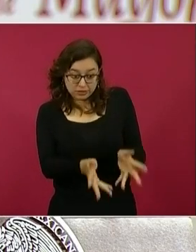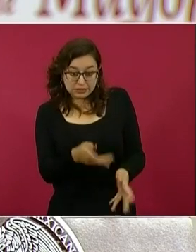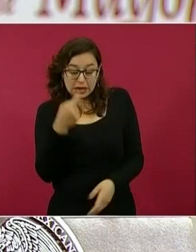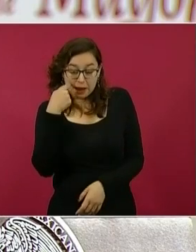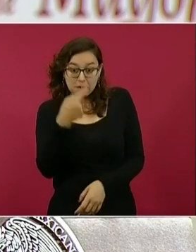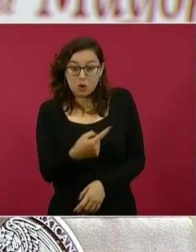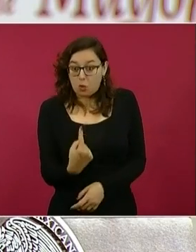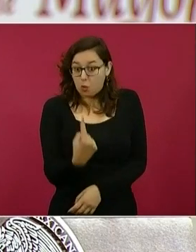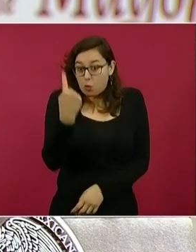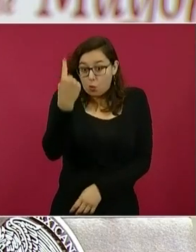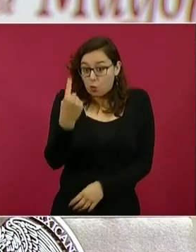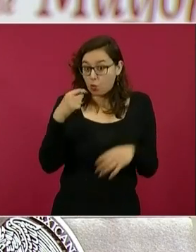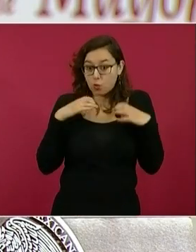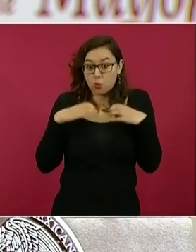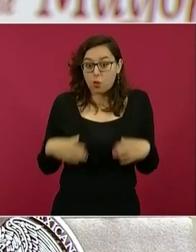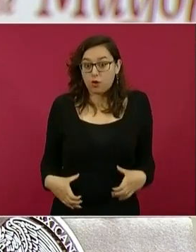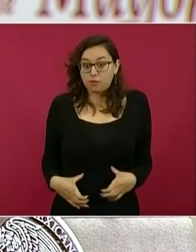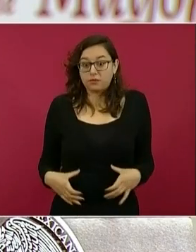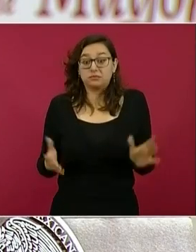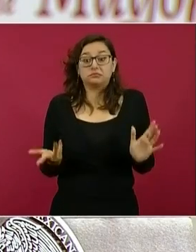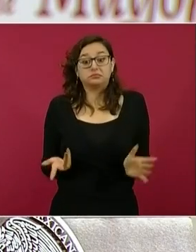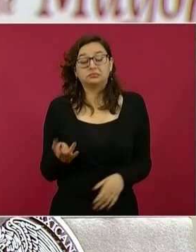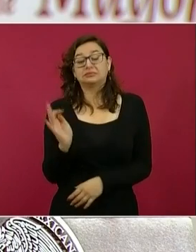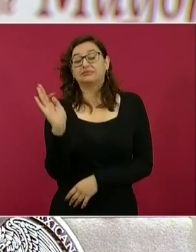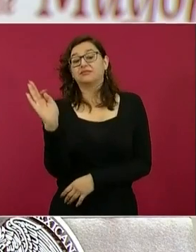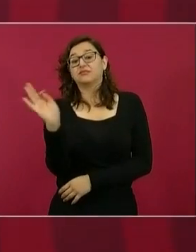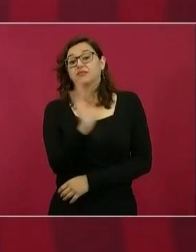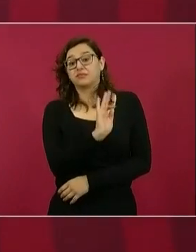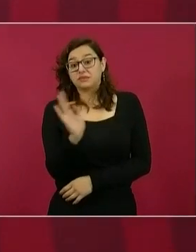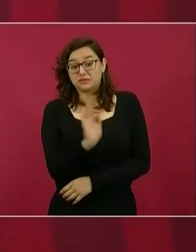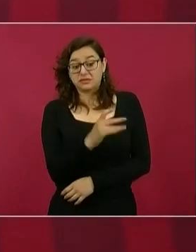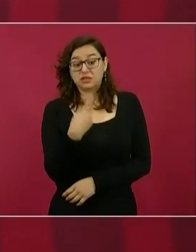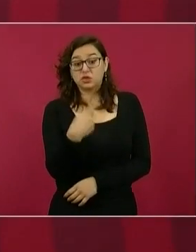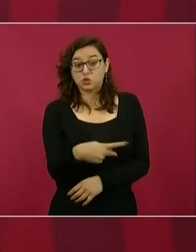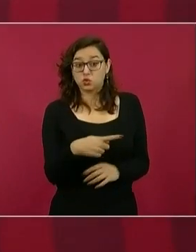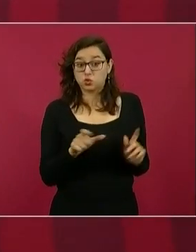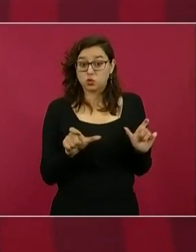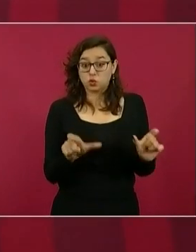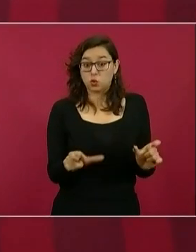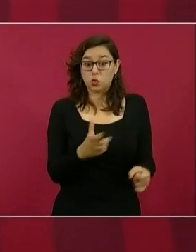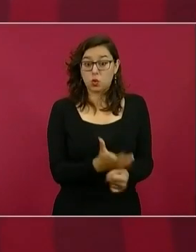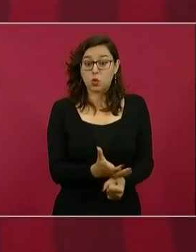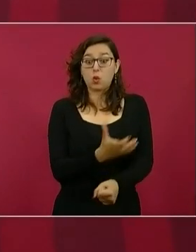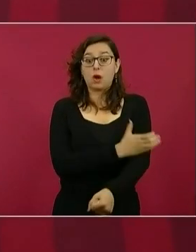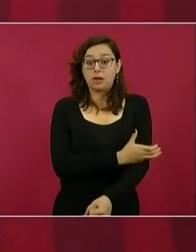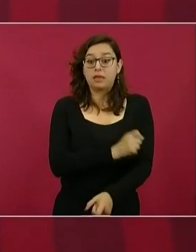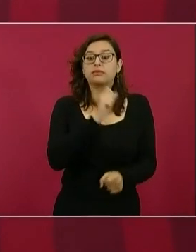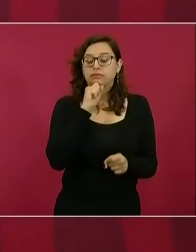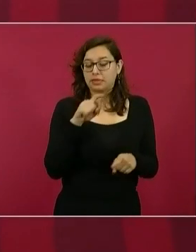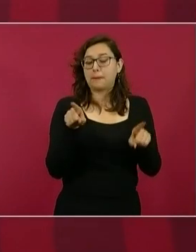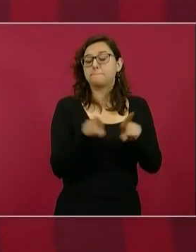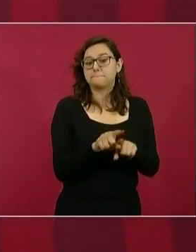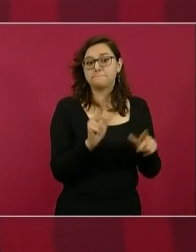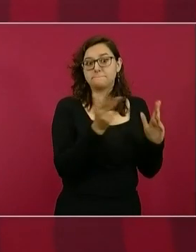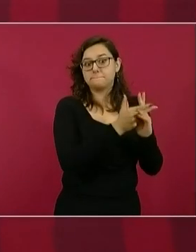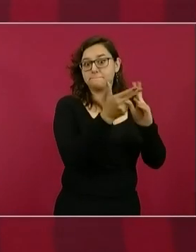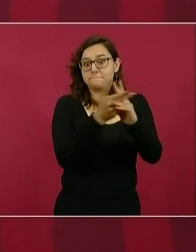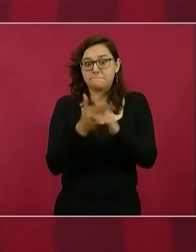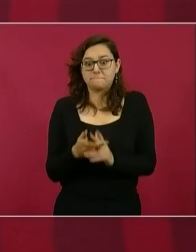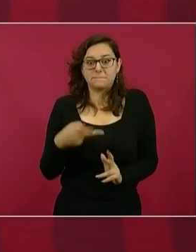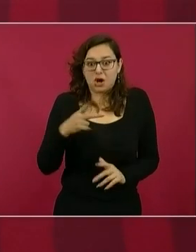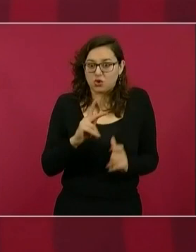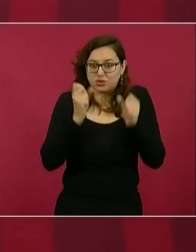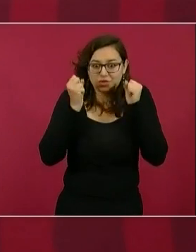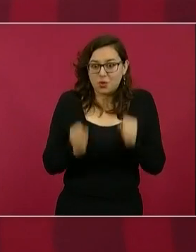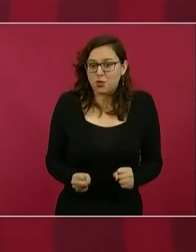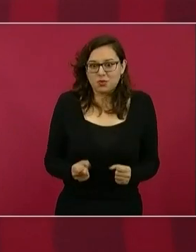hace unos momentos, y presumiblemente algunos de los acompañantes de Alejandro N. habrían sido privados de la vida, pero no